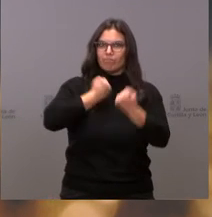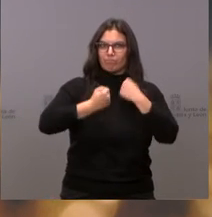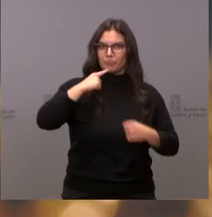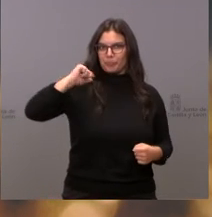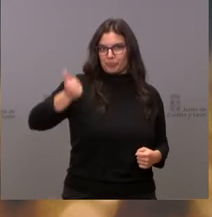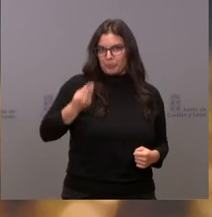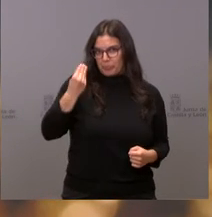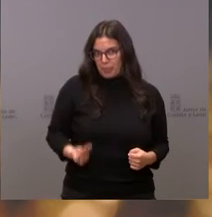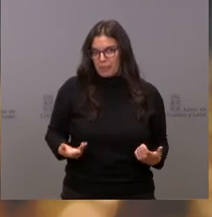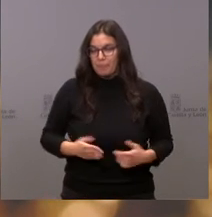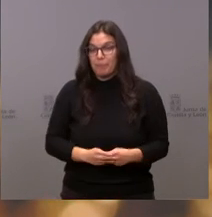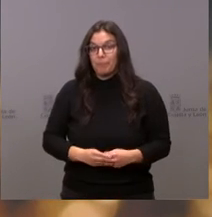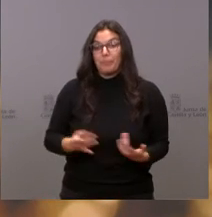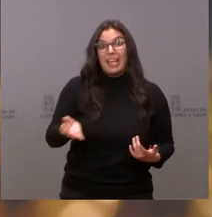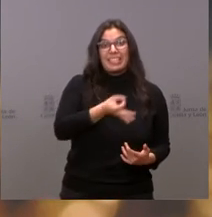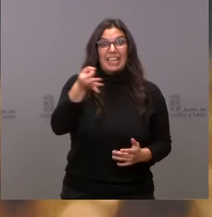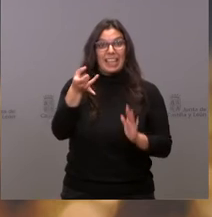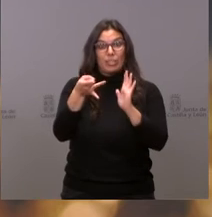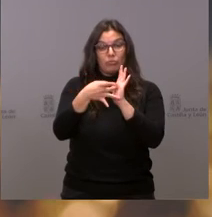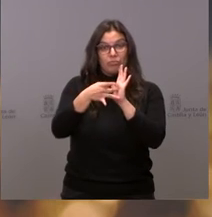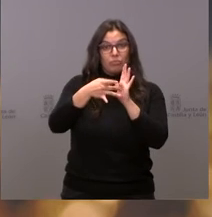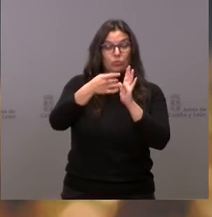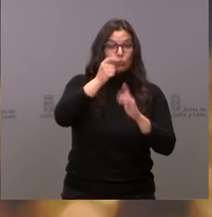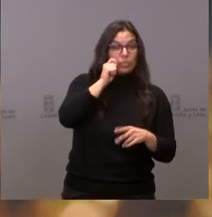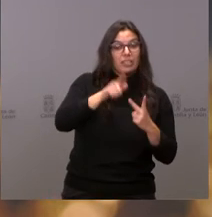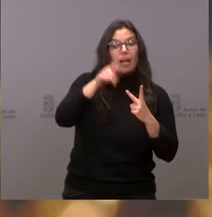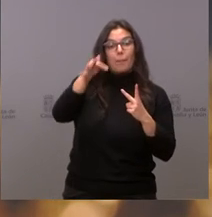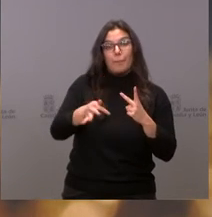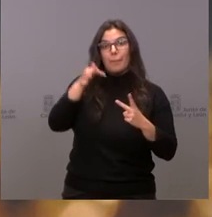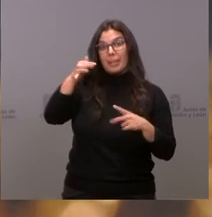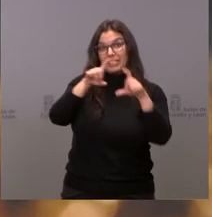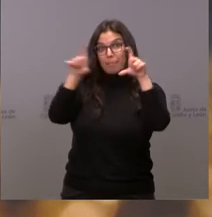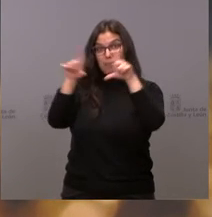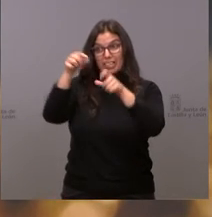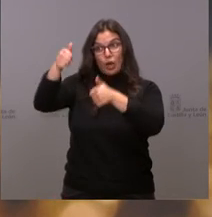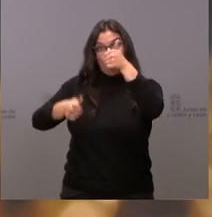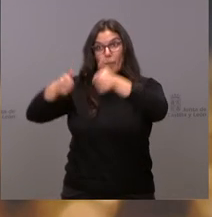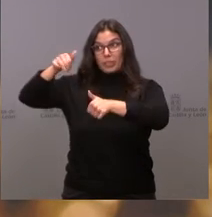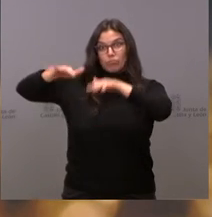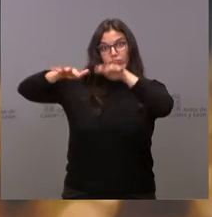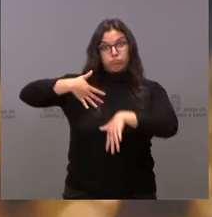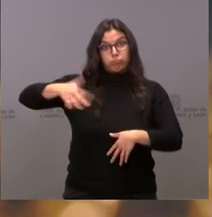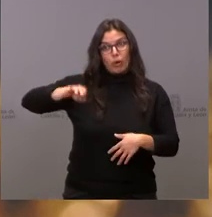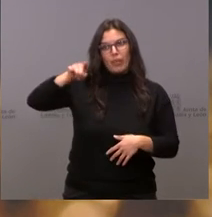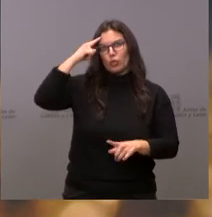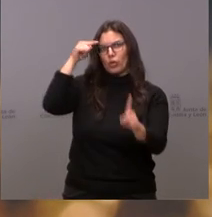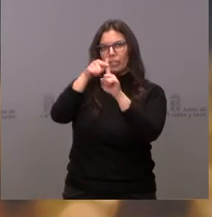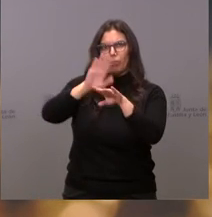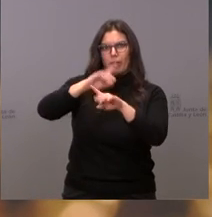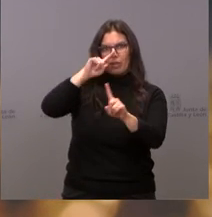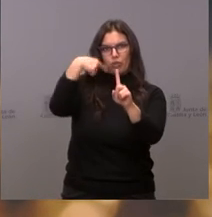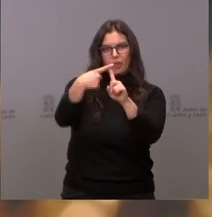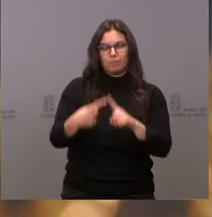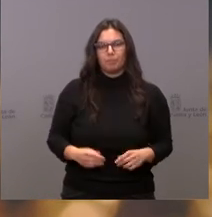esa excelencia turística y esa competitividad empresarial va a ser uno de los objetivos de cara al año 2022